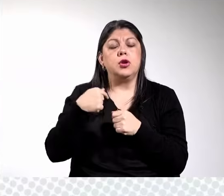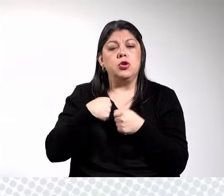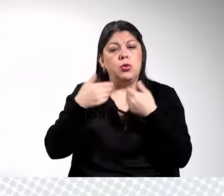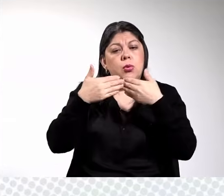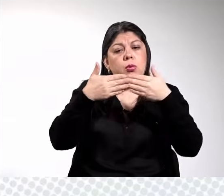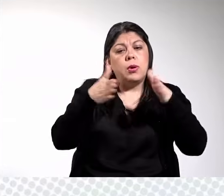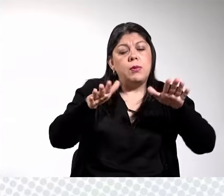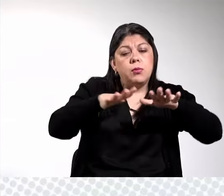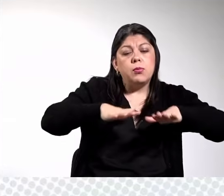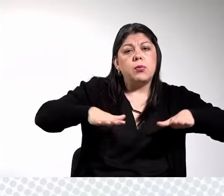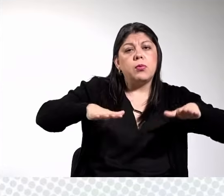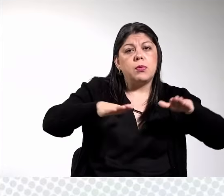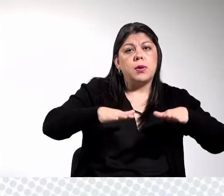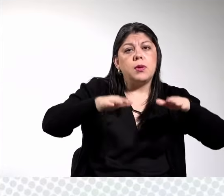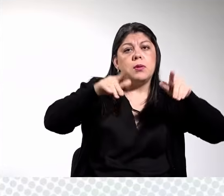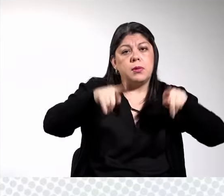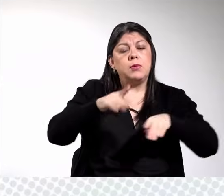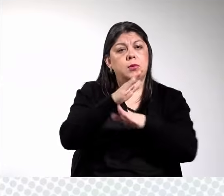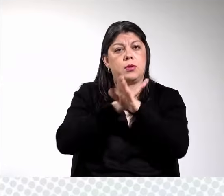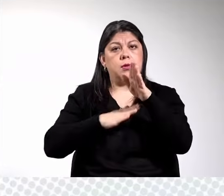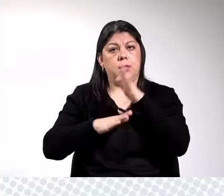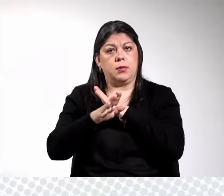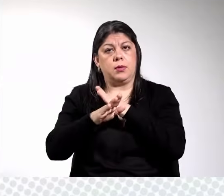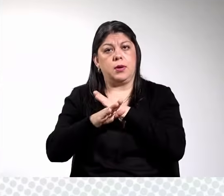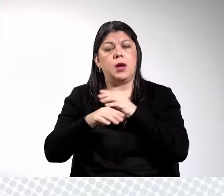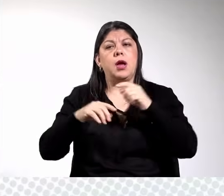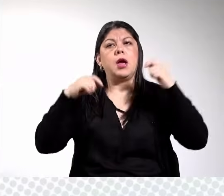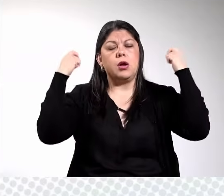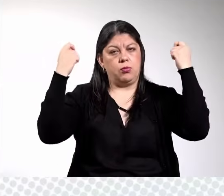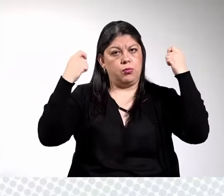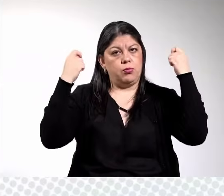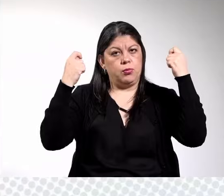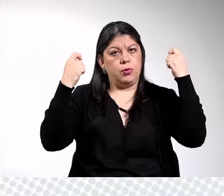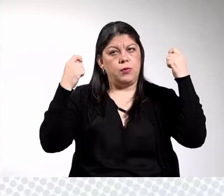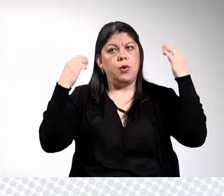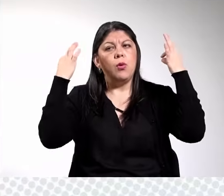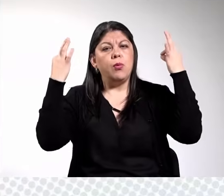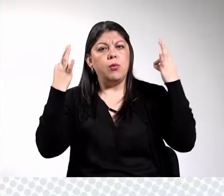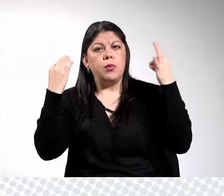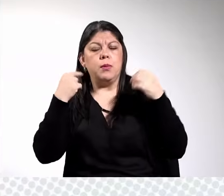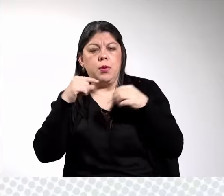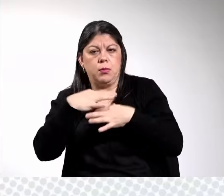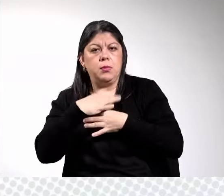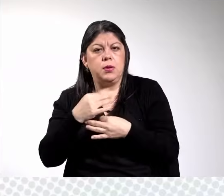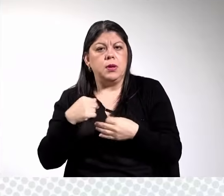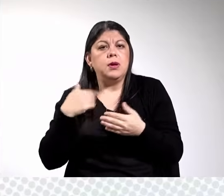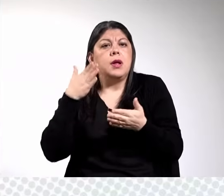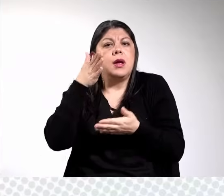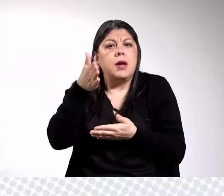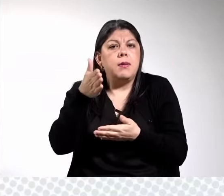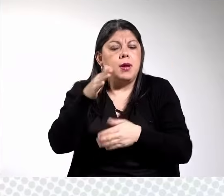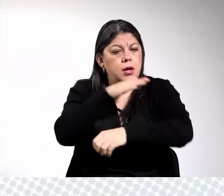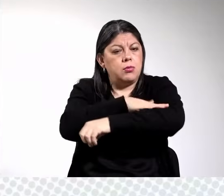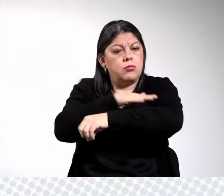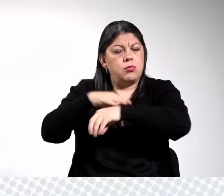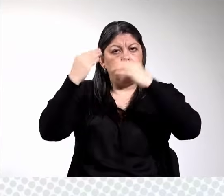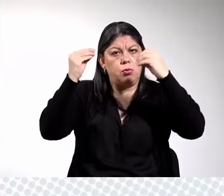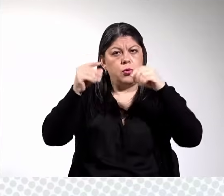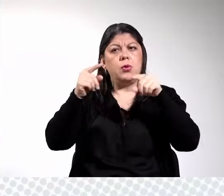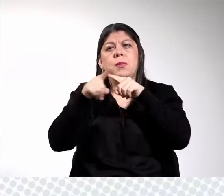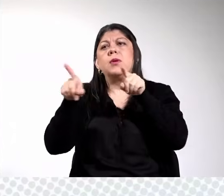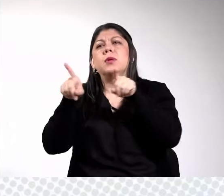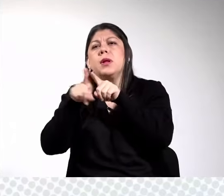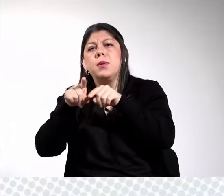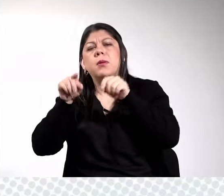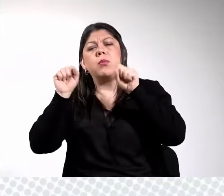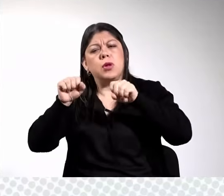un espacio para personas con discapacidad en una feria, pero lo que me interesa no solo es que ellos lleguen como emprendedores, sino